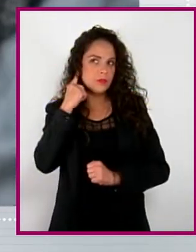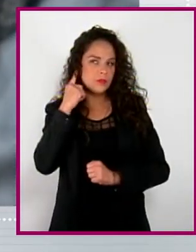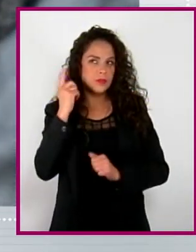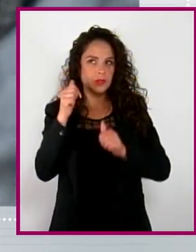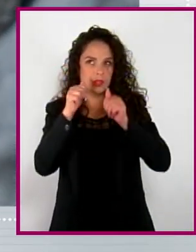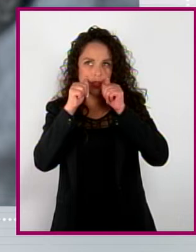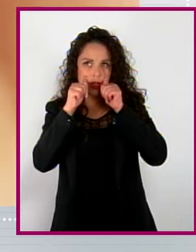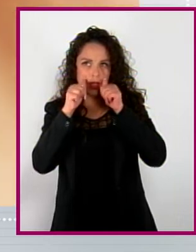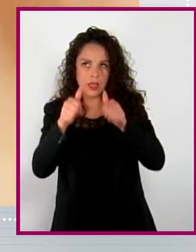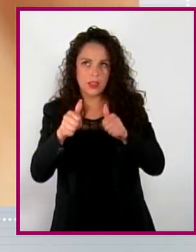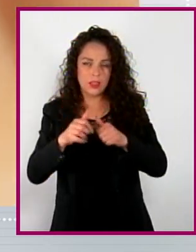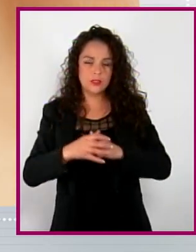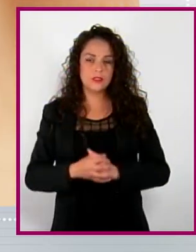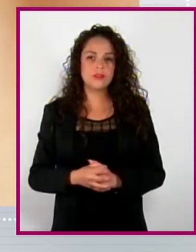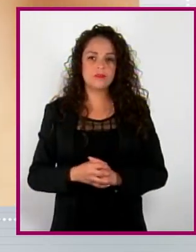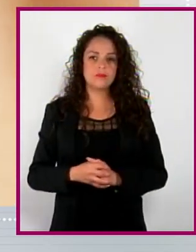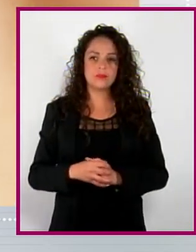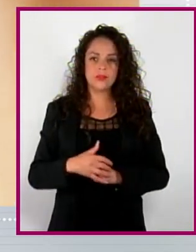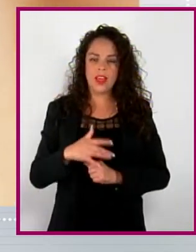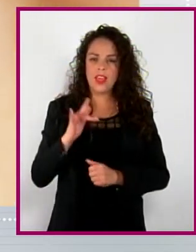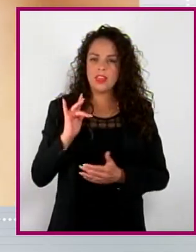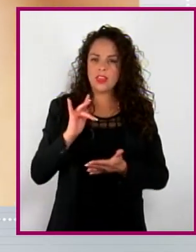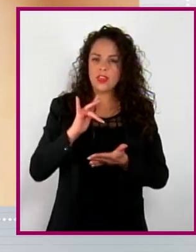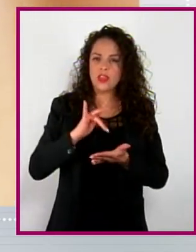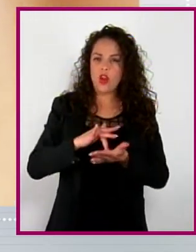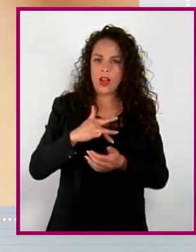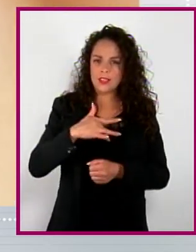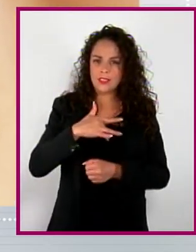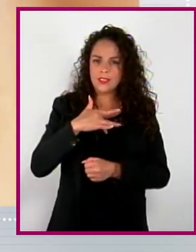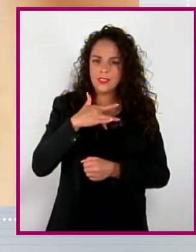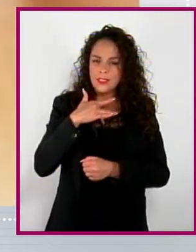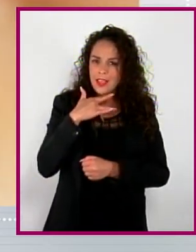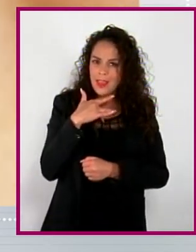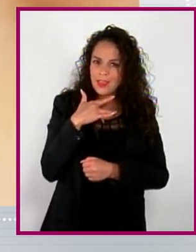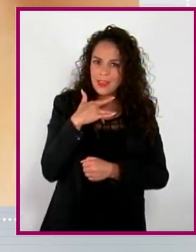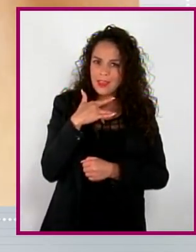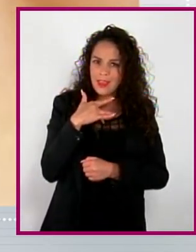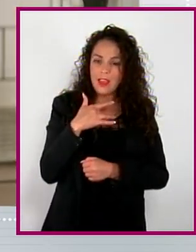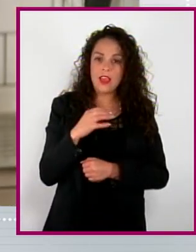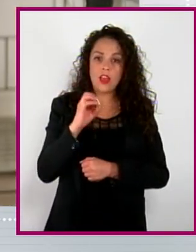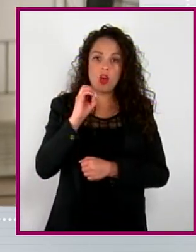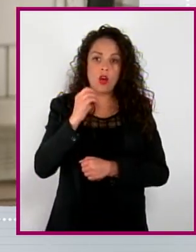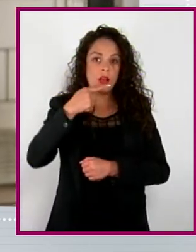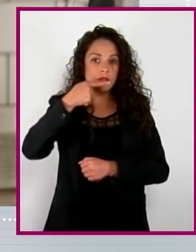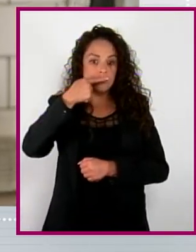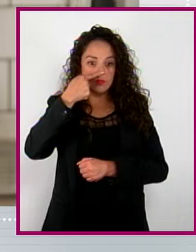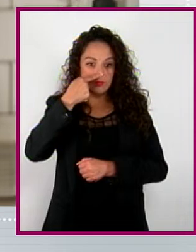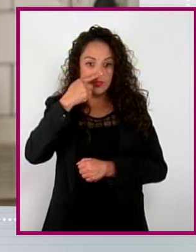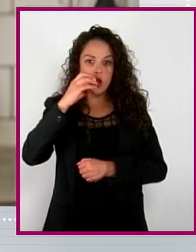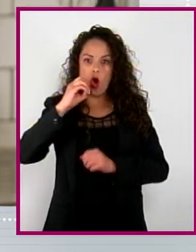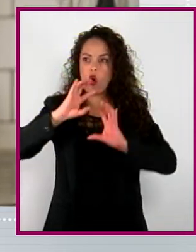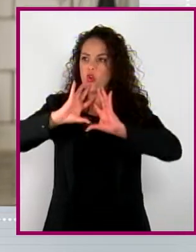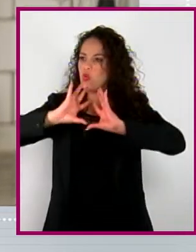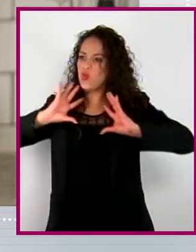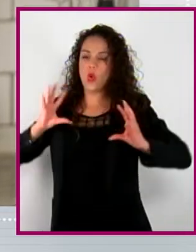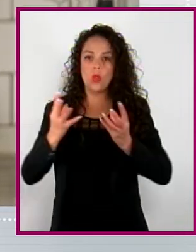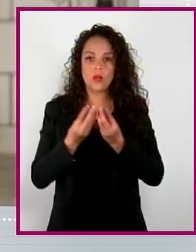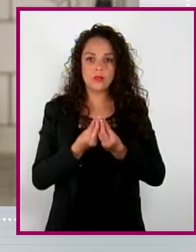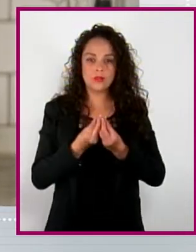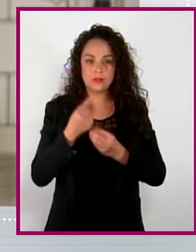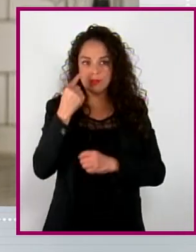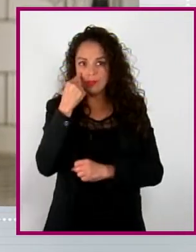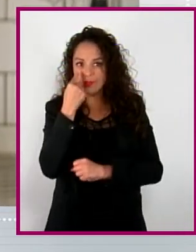al tacto, al olfato o a todos los sentidos juntos, a la vista y